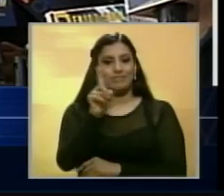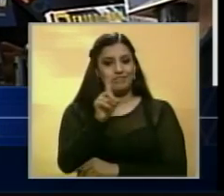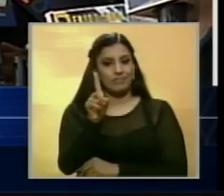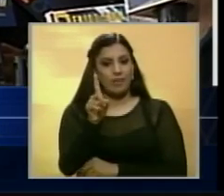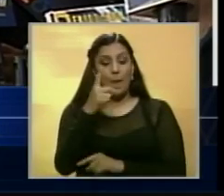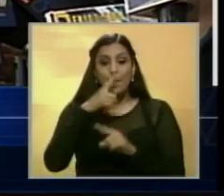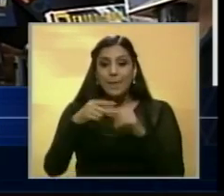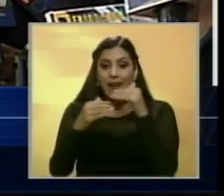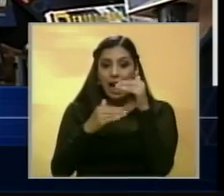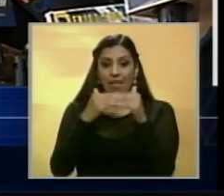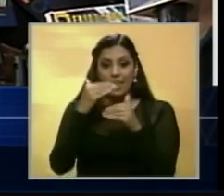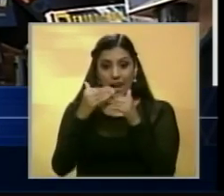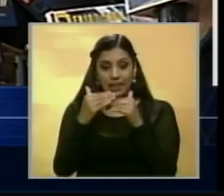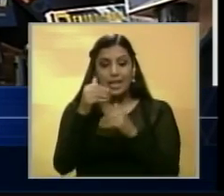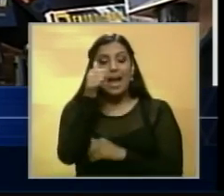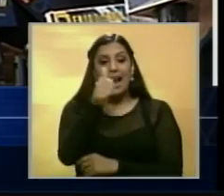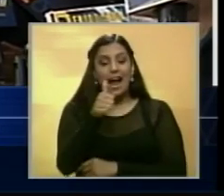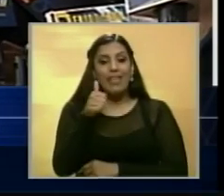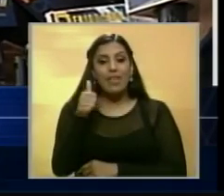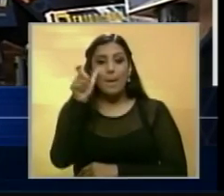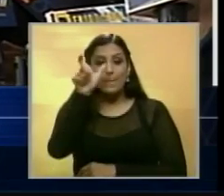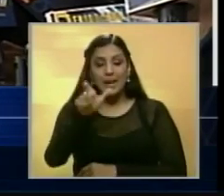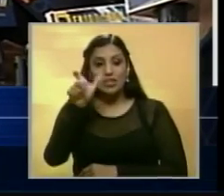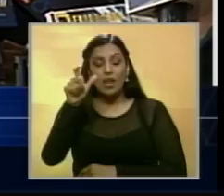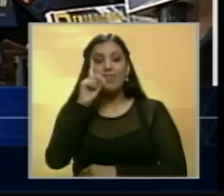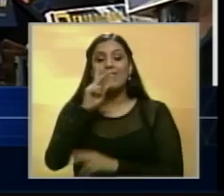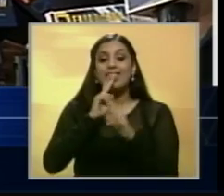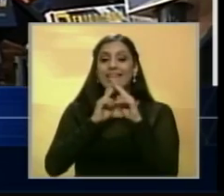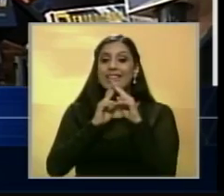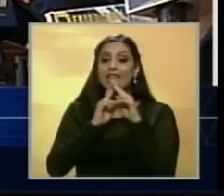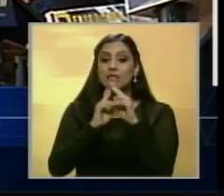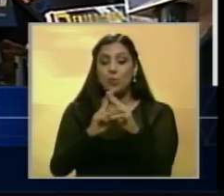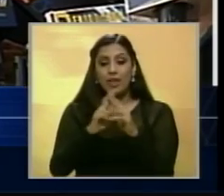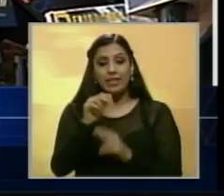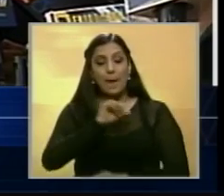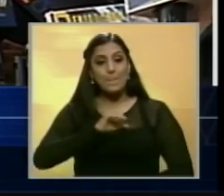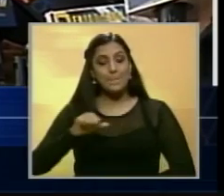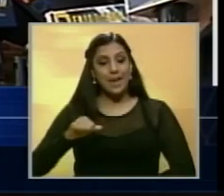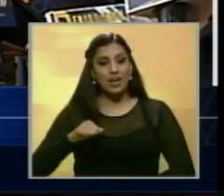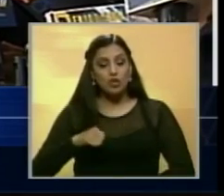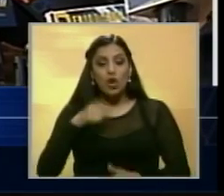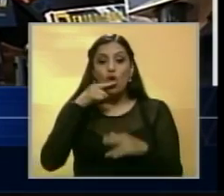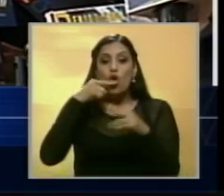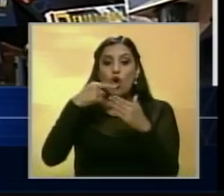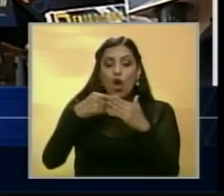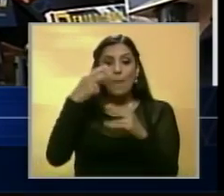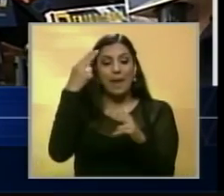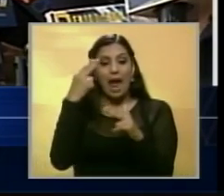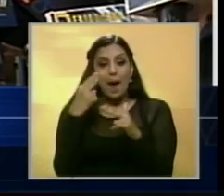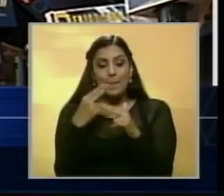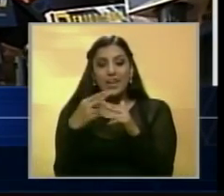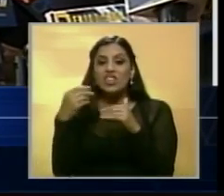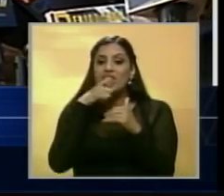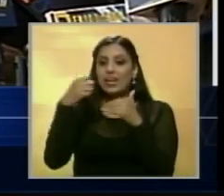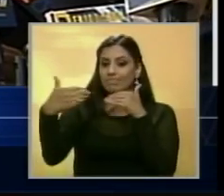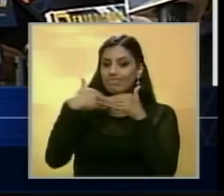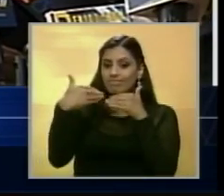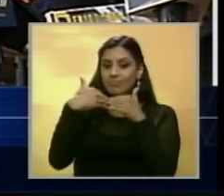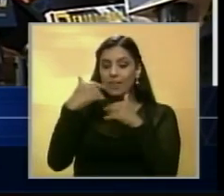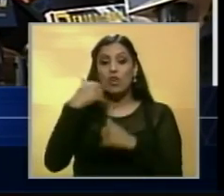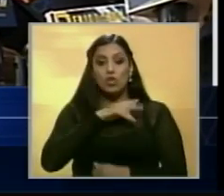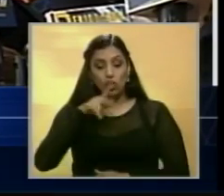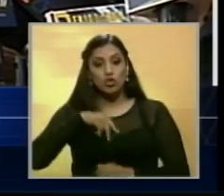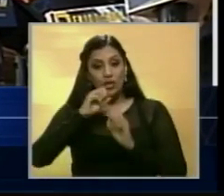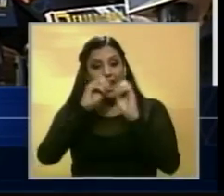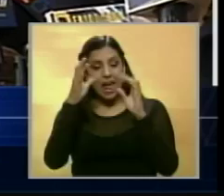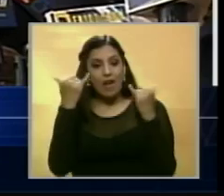que de ahora en adelante cada persona tiene que responder personalmente, con nombre y apellido, porque nosotros estamos claros que